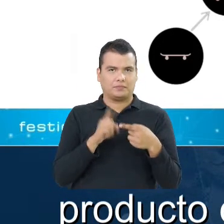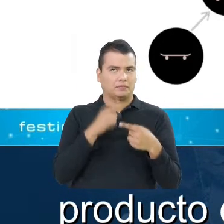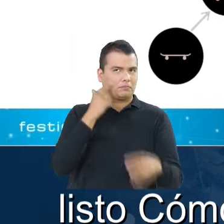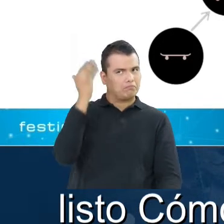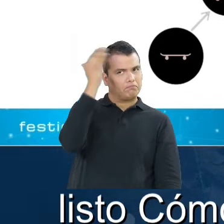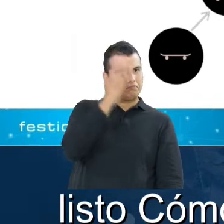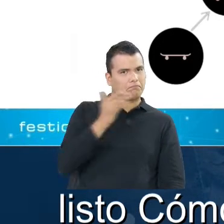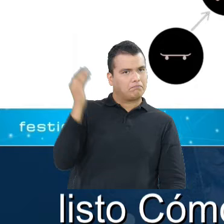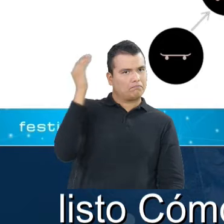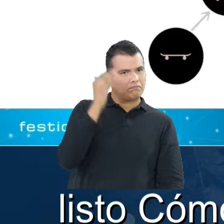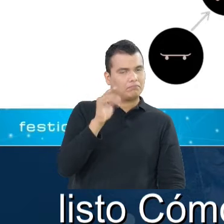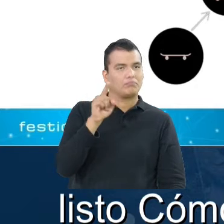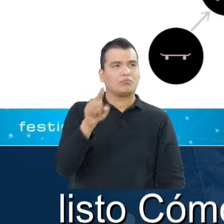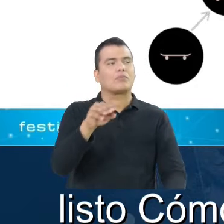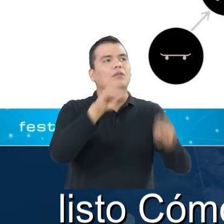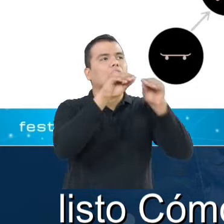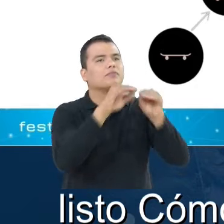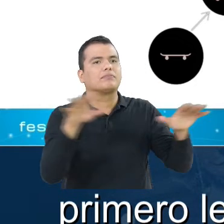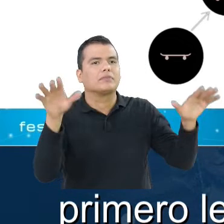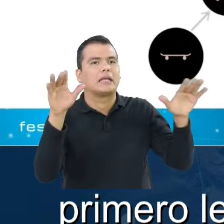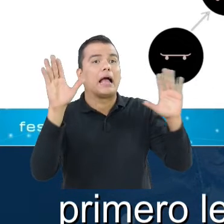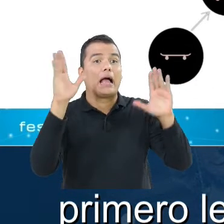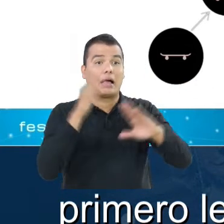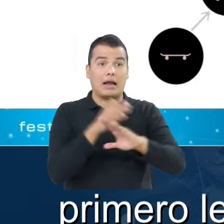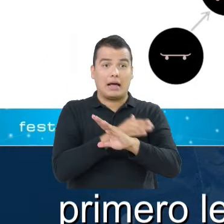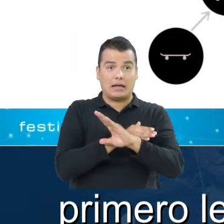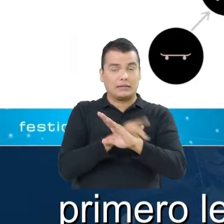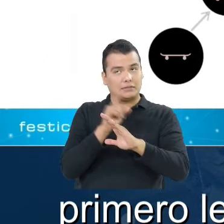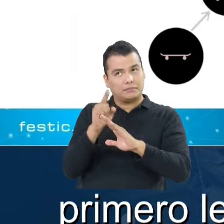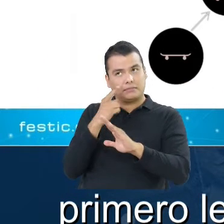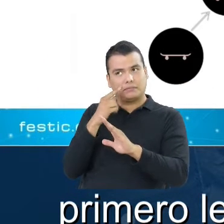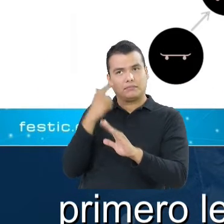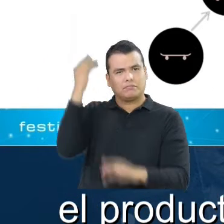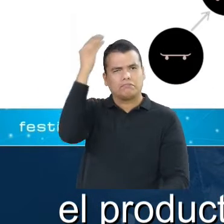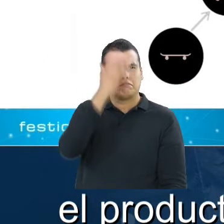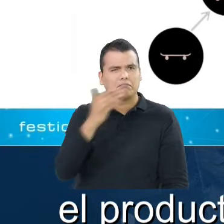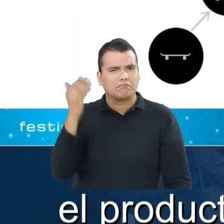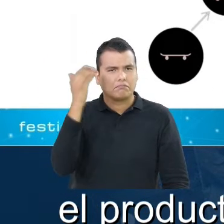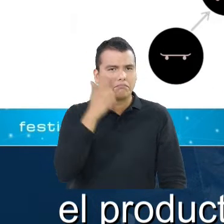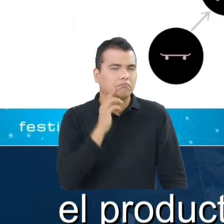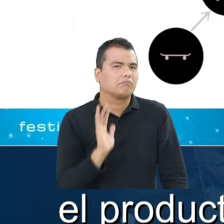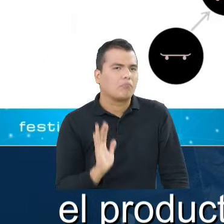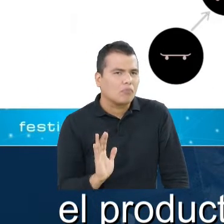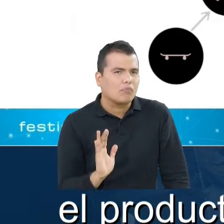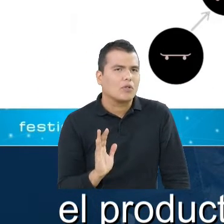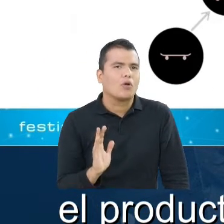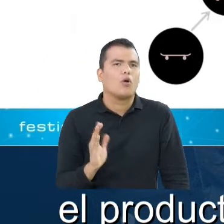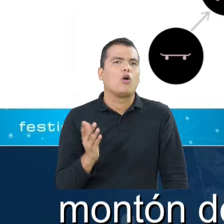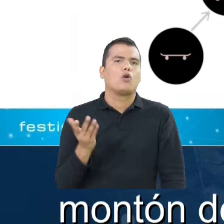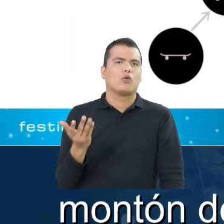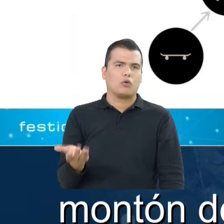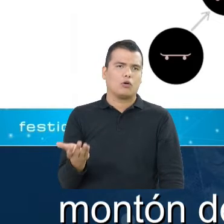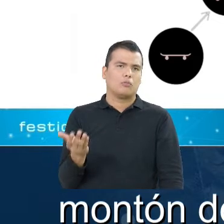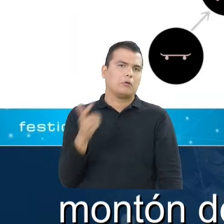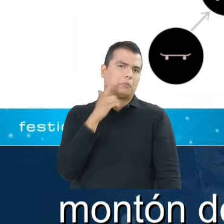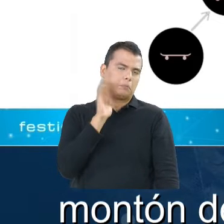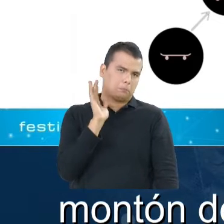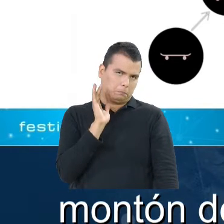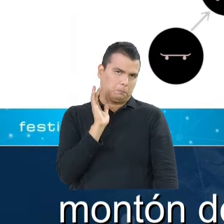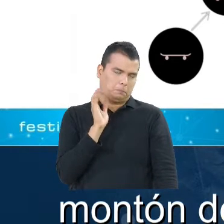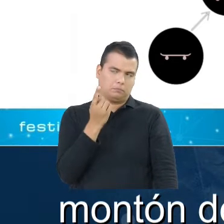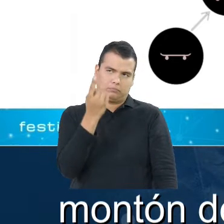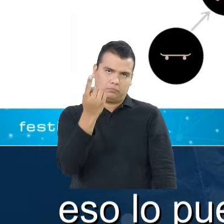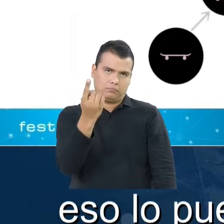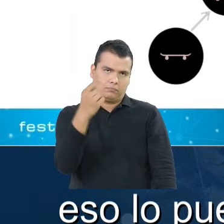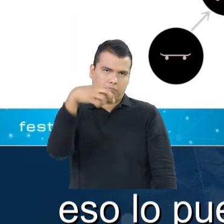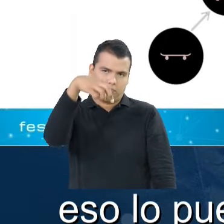el producto antes de desarrollar un montón de cosas, páginas web, etcétera. Y esto lo puedo hacer construyendo un producto mínimo viable.